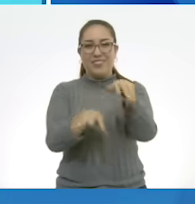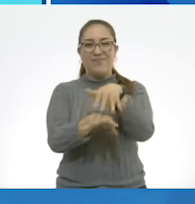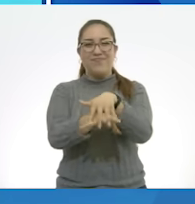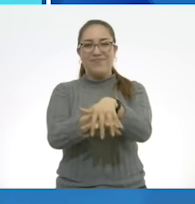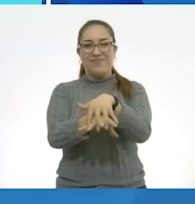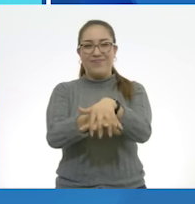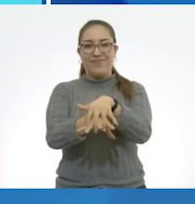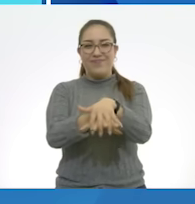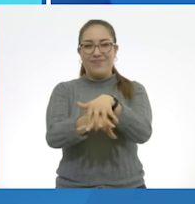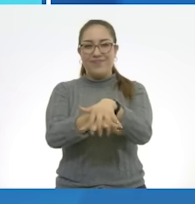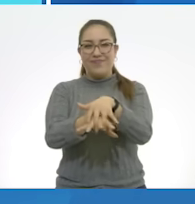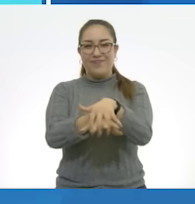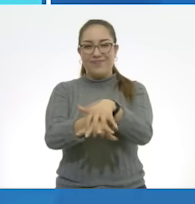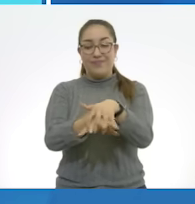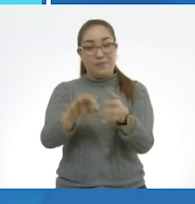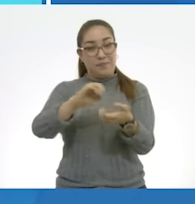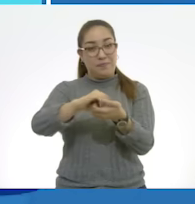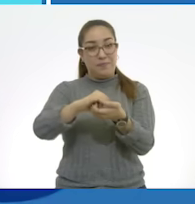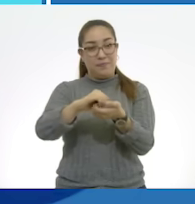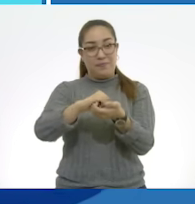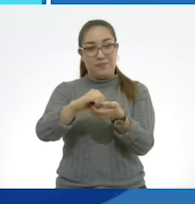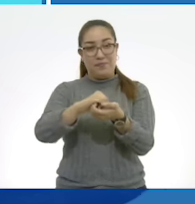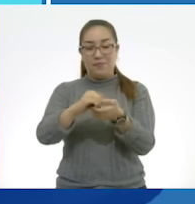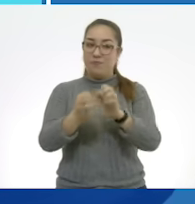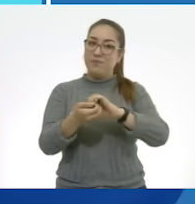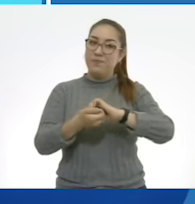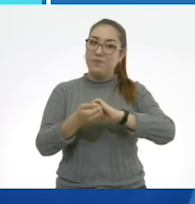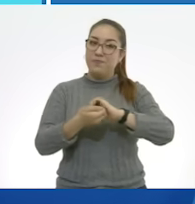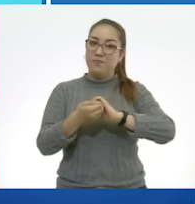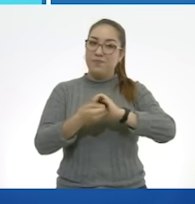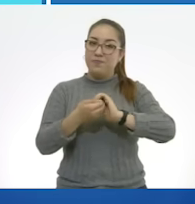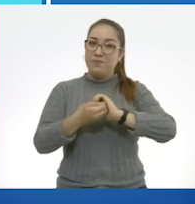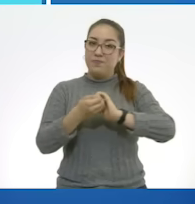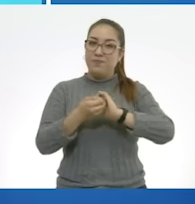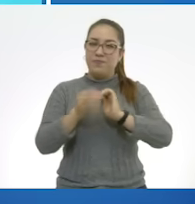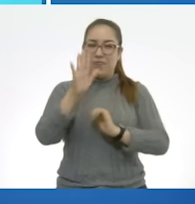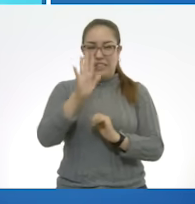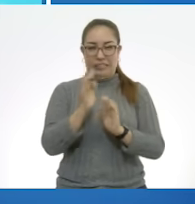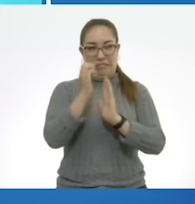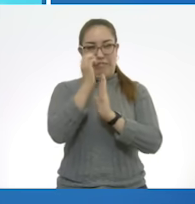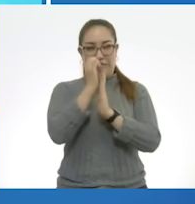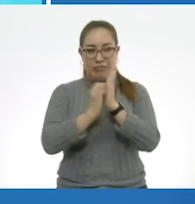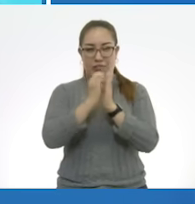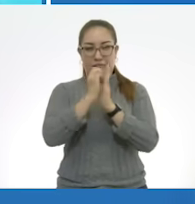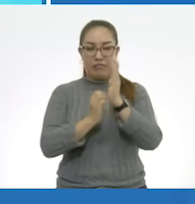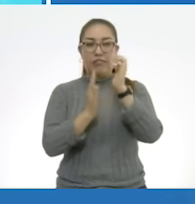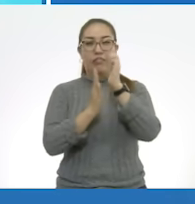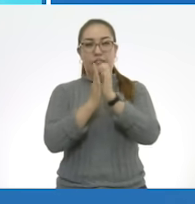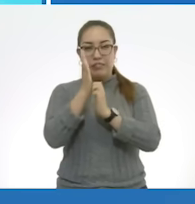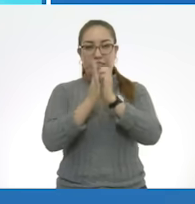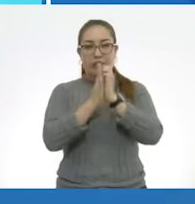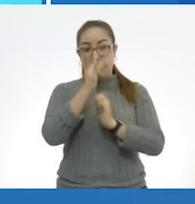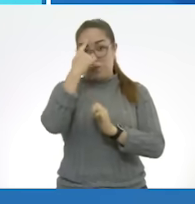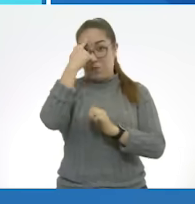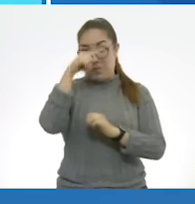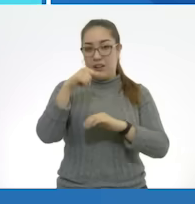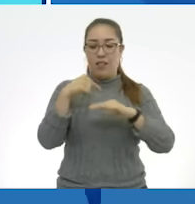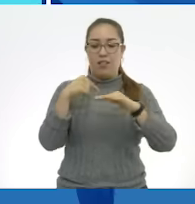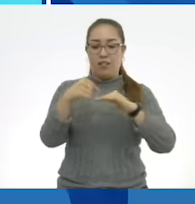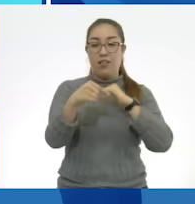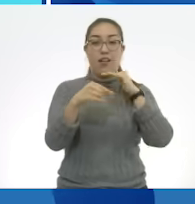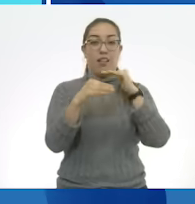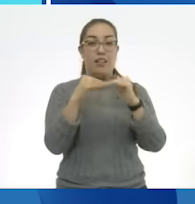la otra mano. Frota los dedos. Ahora haz como que rasguñas la palma de tus manos para lavar tus